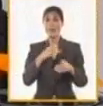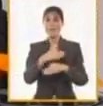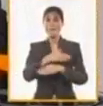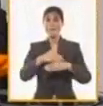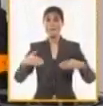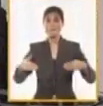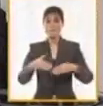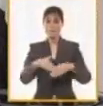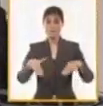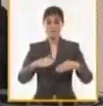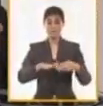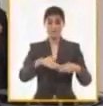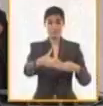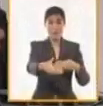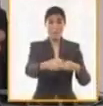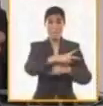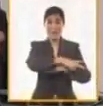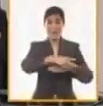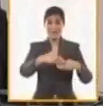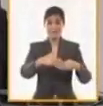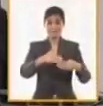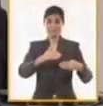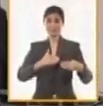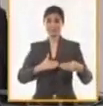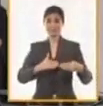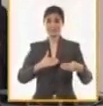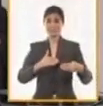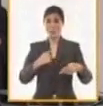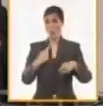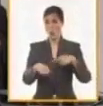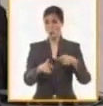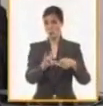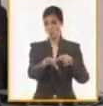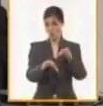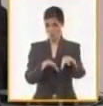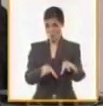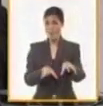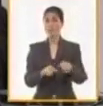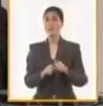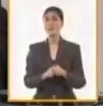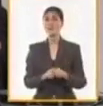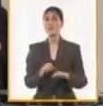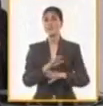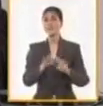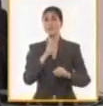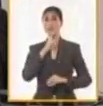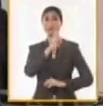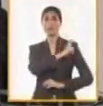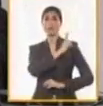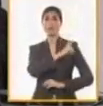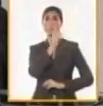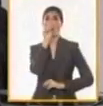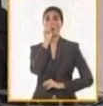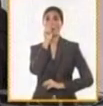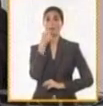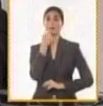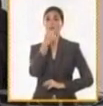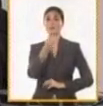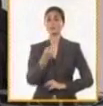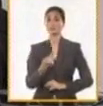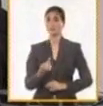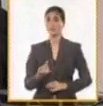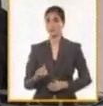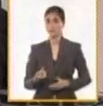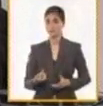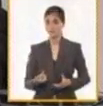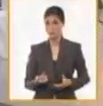Y bueno, semejante disparate no se había oído. Y que lo diga una personalidad que de ese rango pero es que deja mucho que desear.